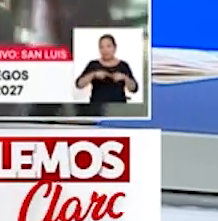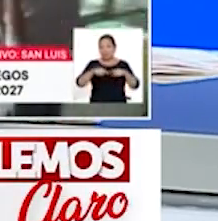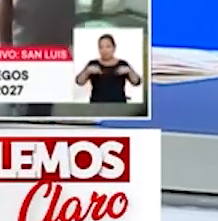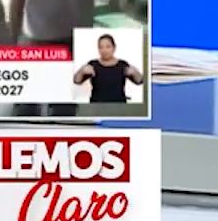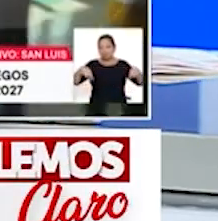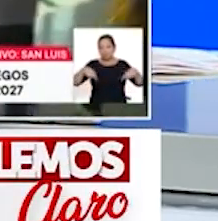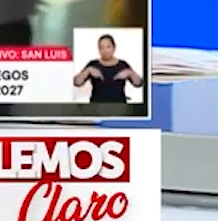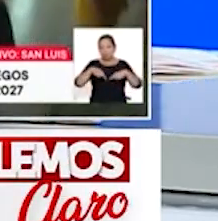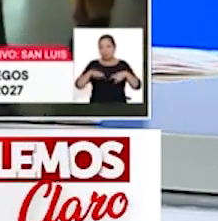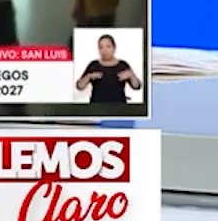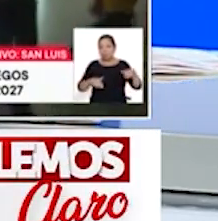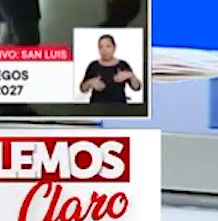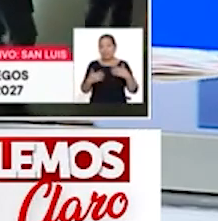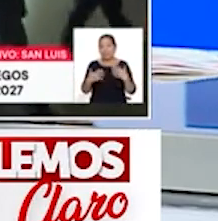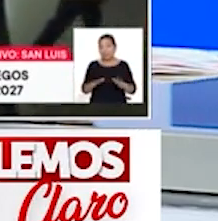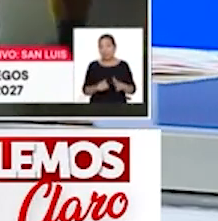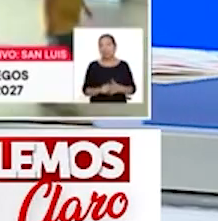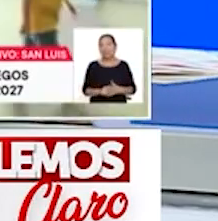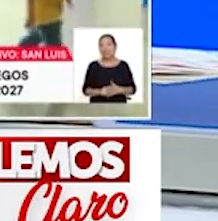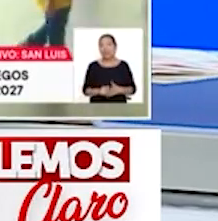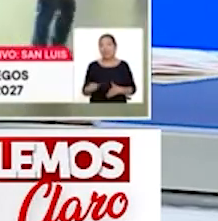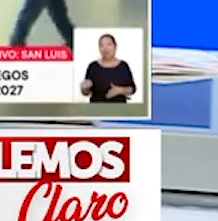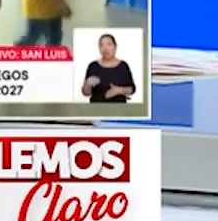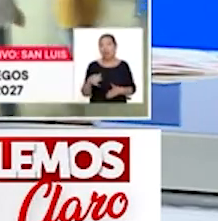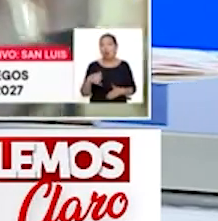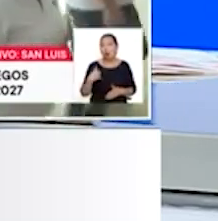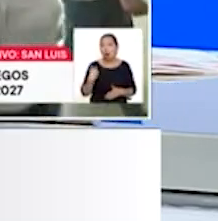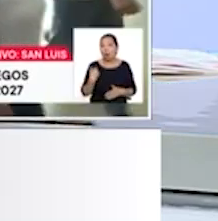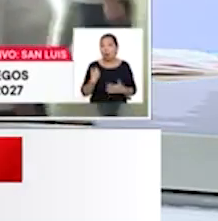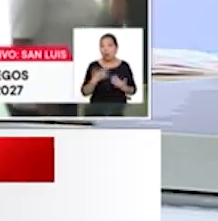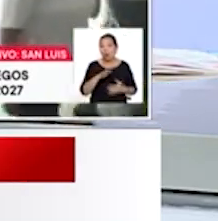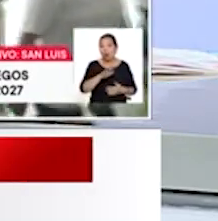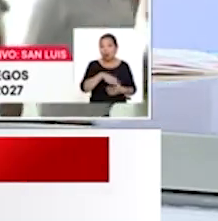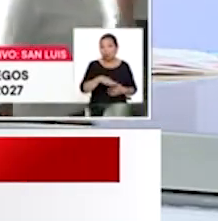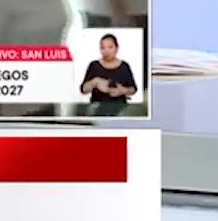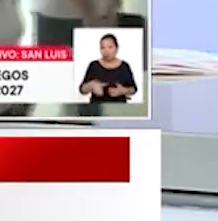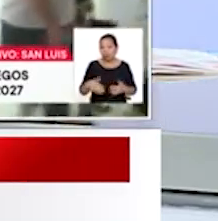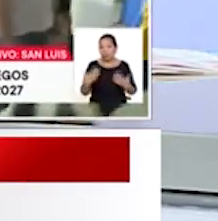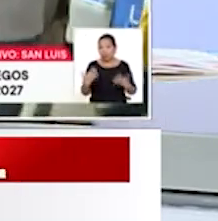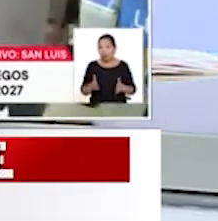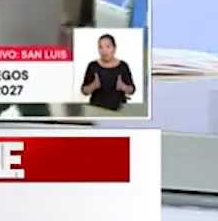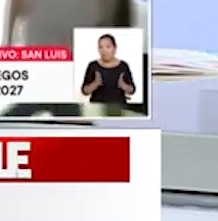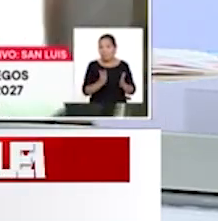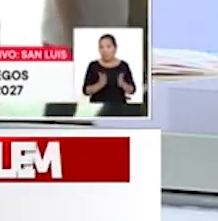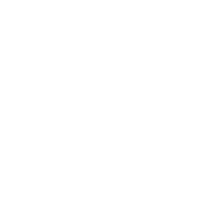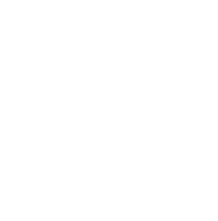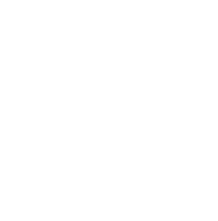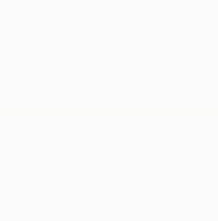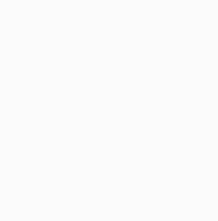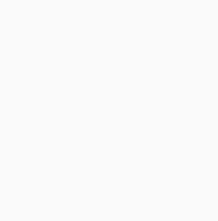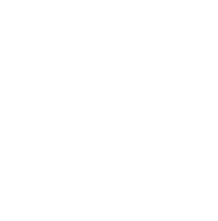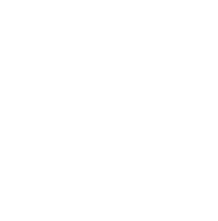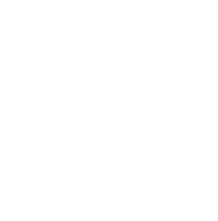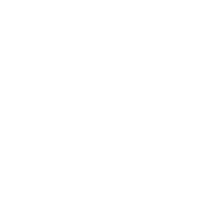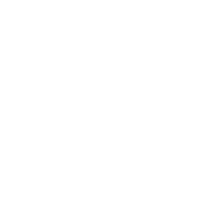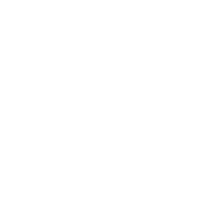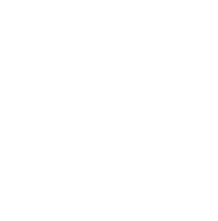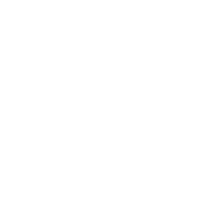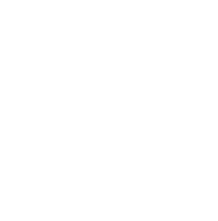para su campaña del 2026 que es obsesión, exitosa. No duerme Porky pensando todo lo que tendría que hacer para hacer mira, quiere mis, obras para presentar amigos taxistas, para hacer... Entonces,